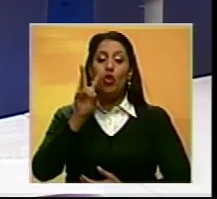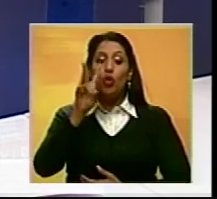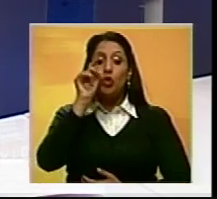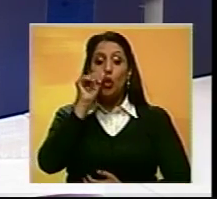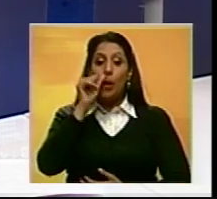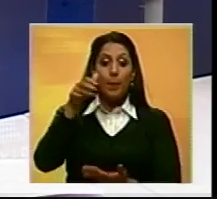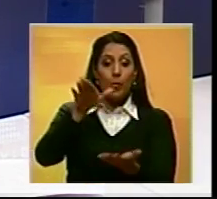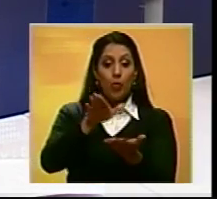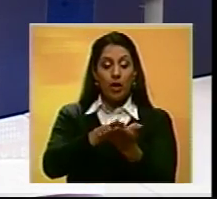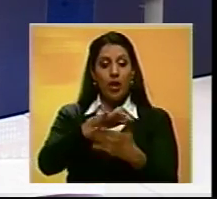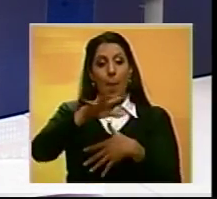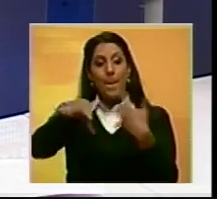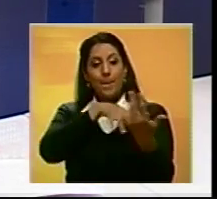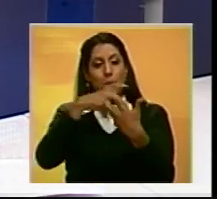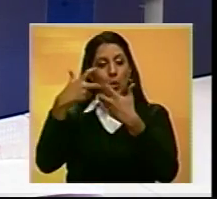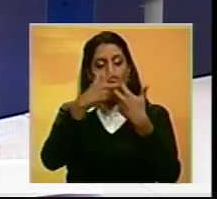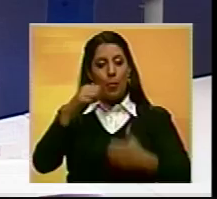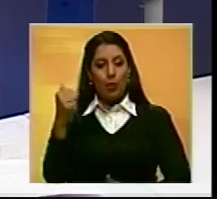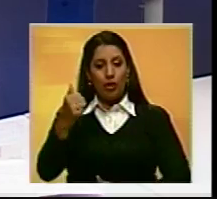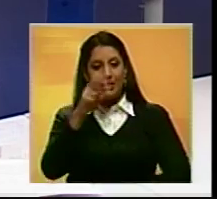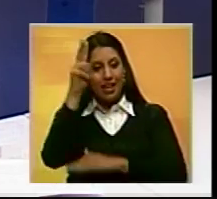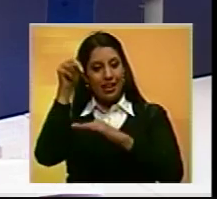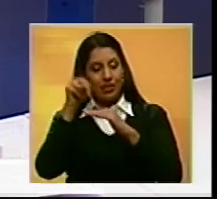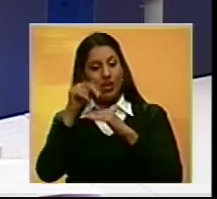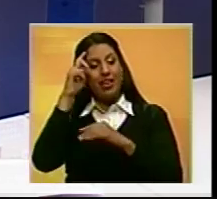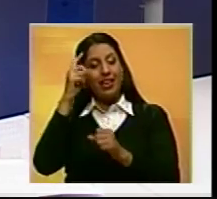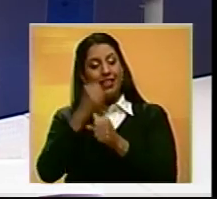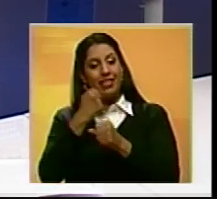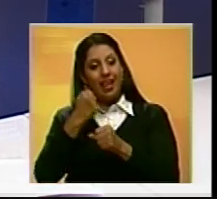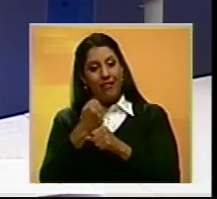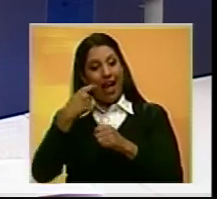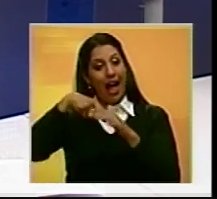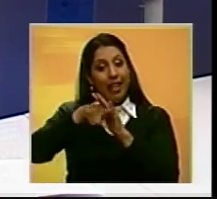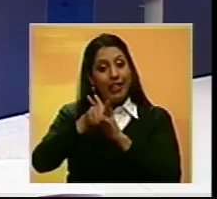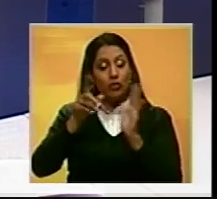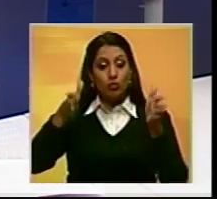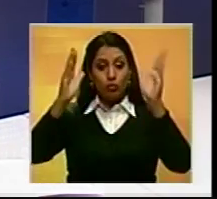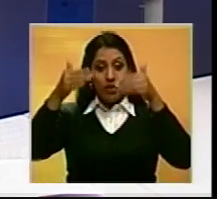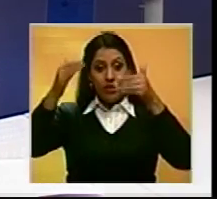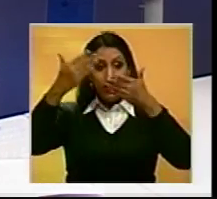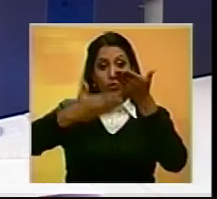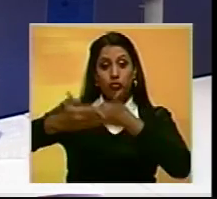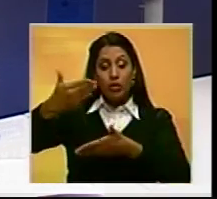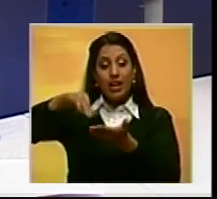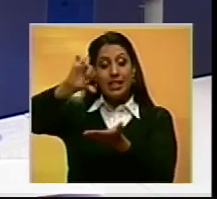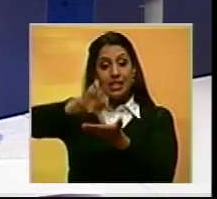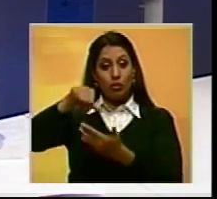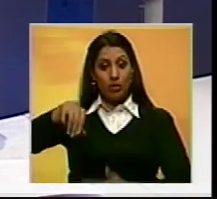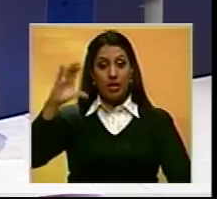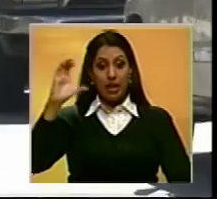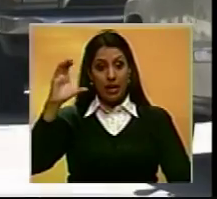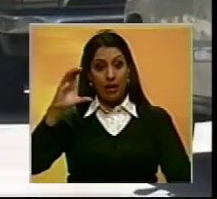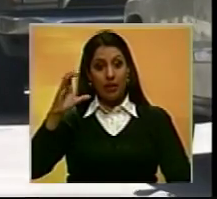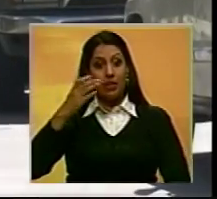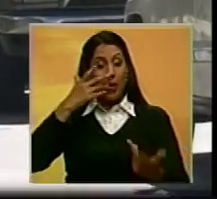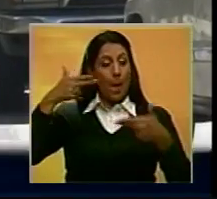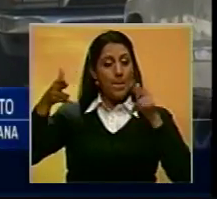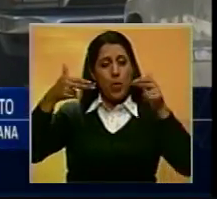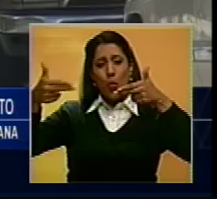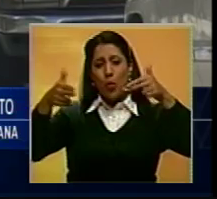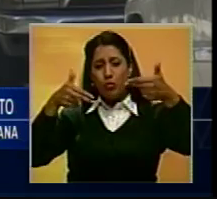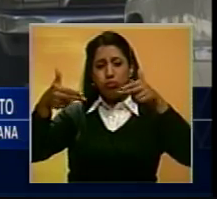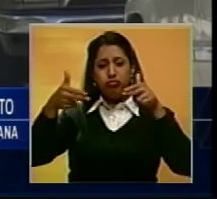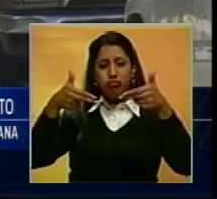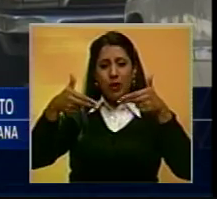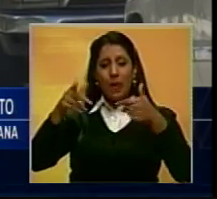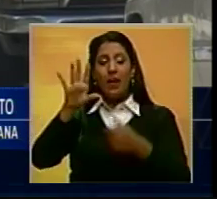hombres murieron tras enfrentarse a la Policía Nacional durante un operativo dentro de un edificio comercial en el centro de Caracas. El intercambio de disparos